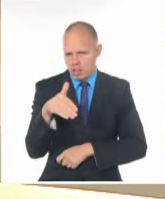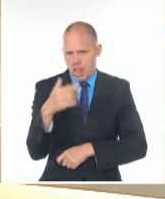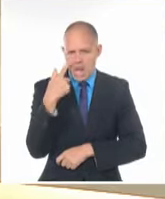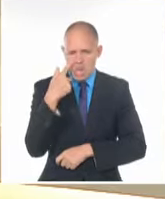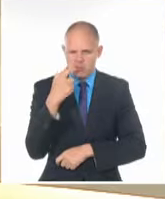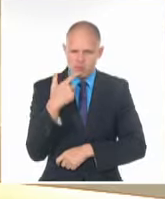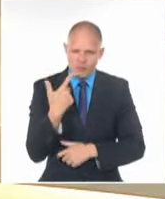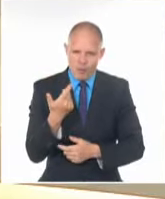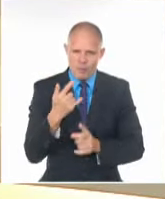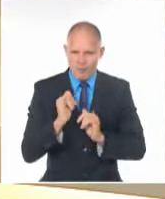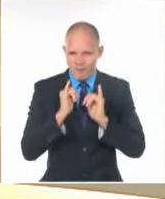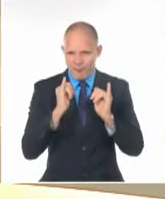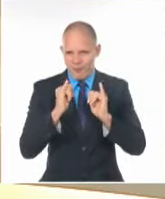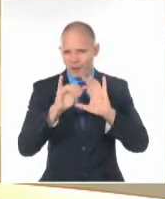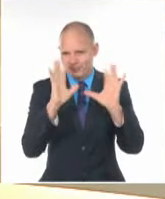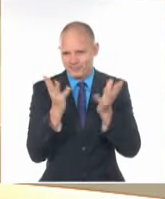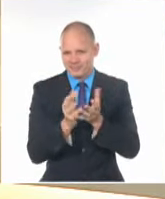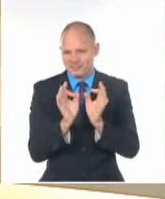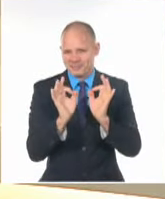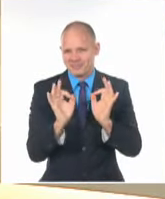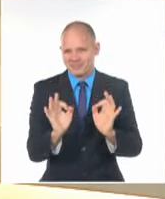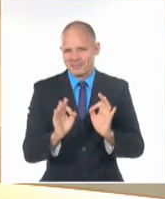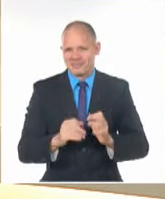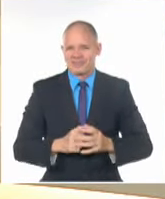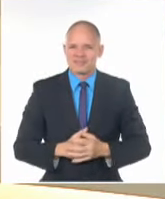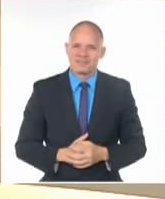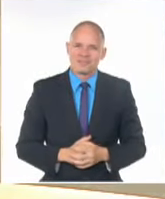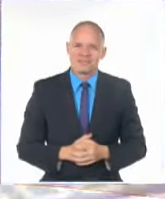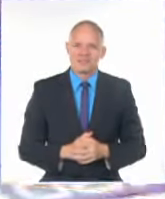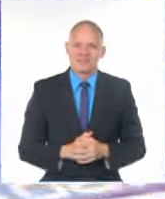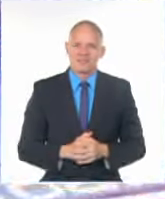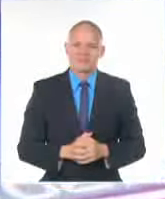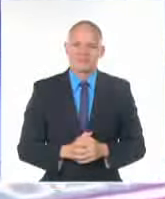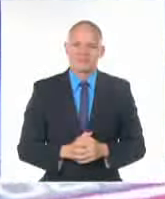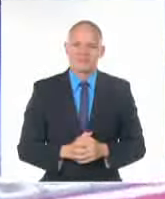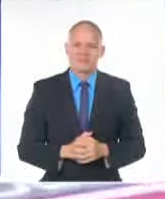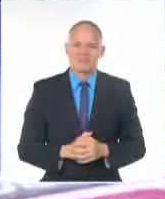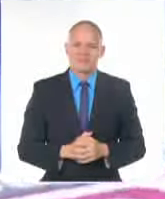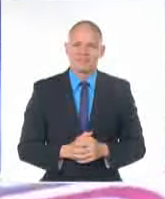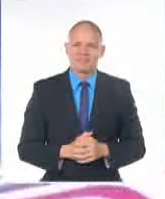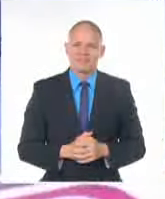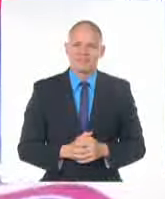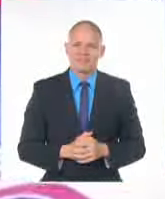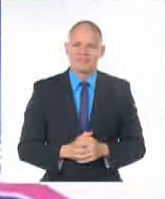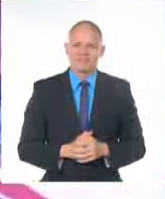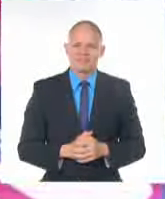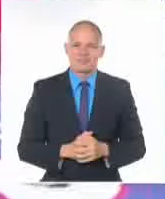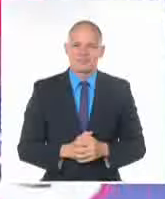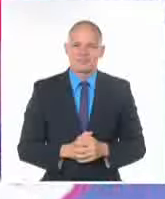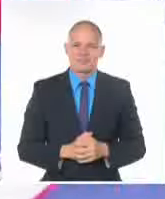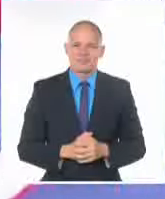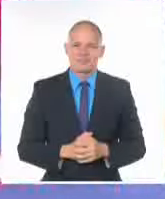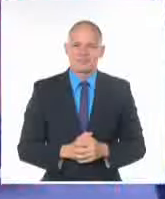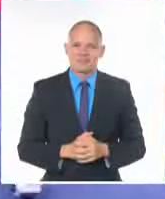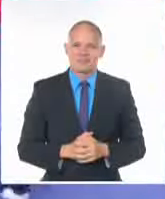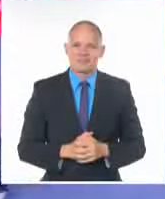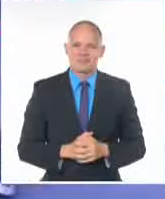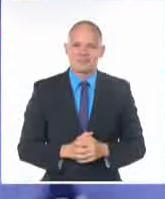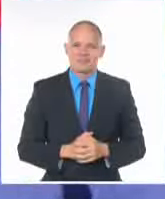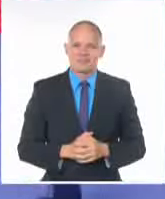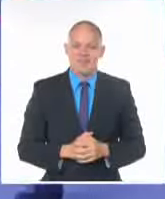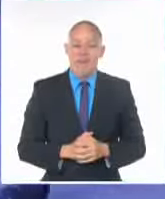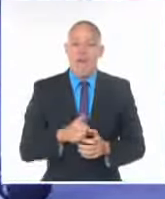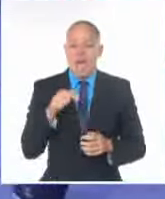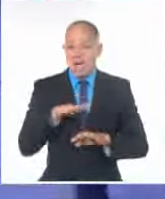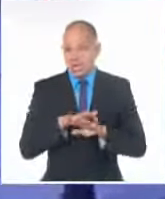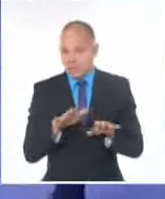Bella Quisqueya con el colega Enrique Portuondo. Cuba se ubicó en el tercer lugar con 17 puntos al lograr dos metales